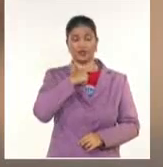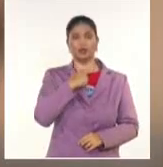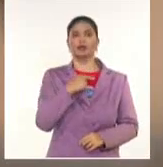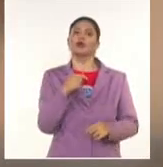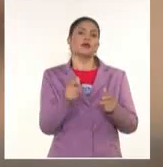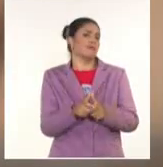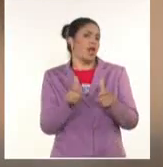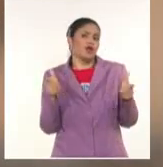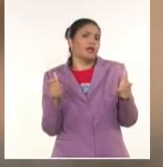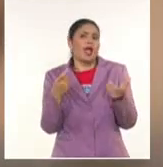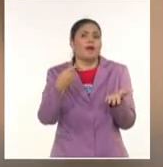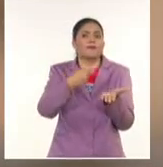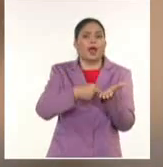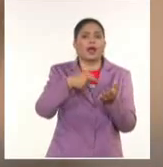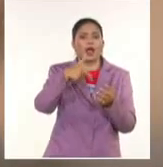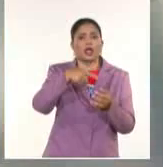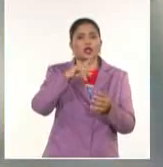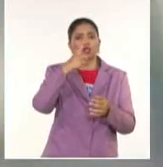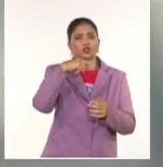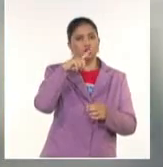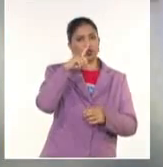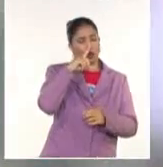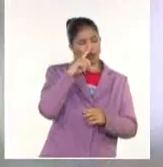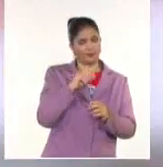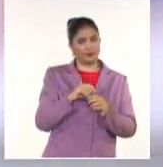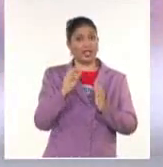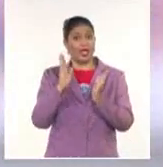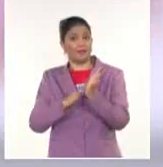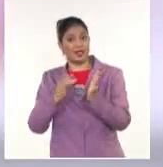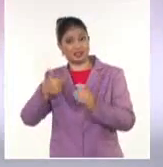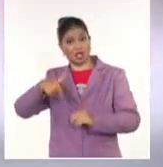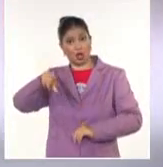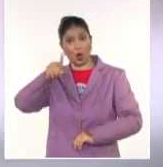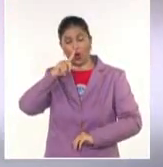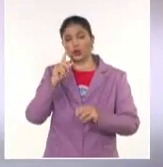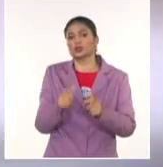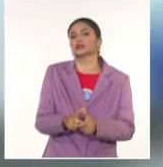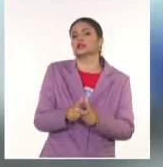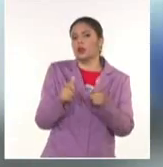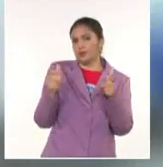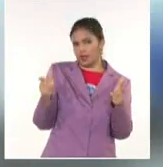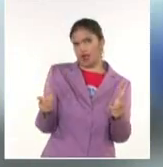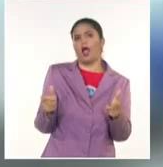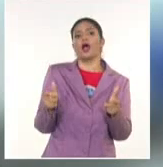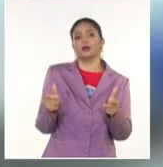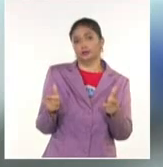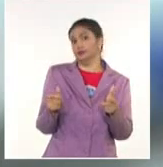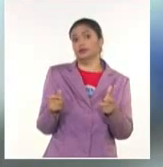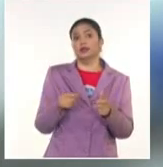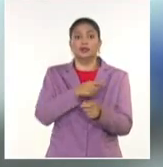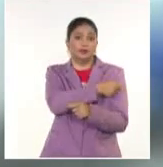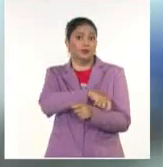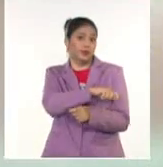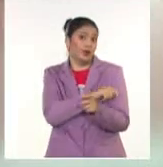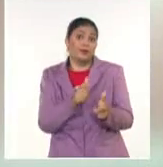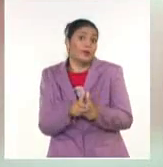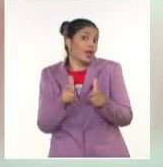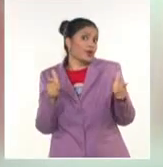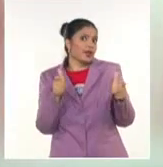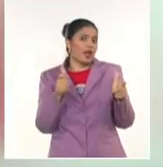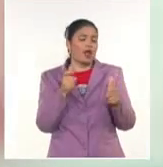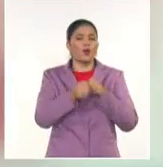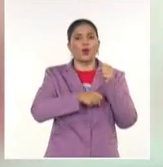yanes y en junio se duplicaron el liderazgo de esta moneda está asociado a la estrategia económica del grupo emergente conocido como